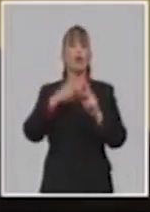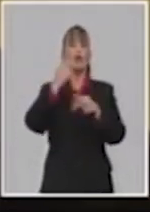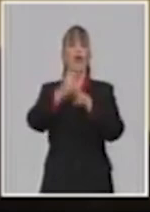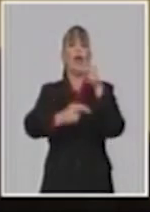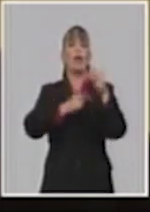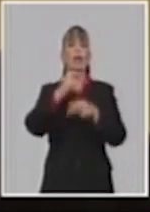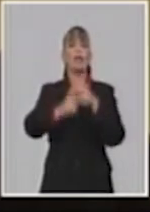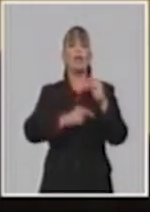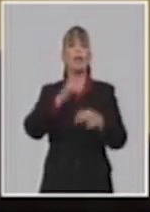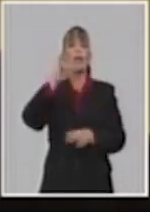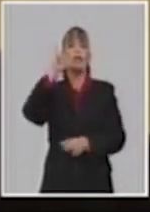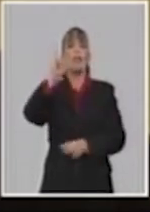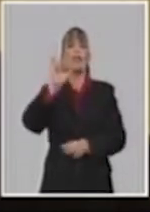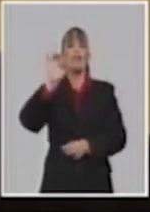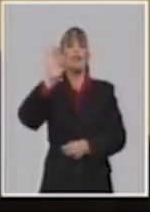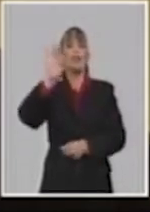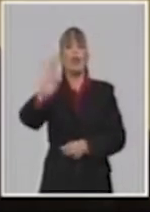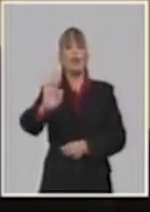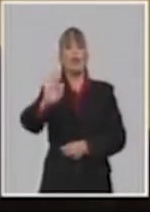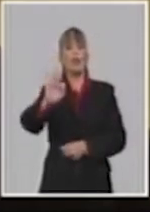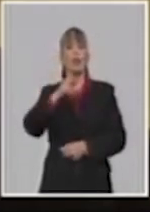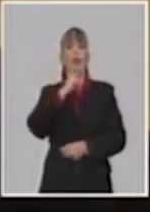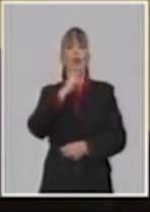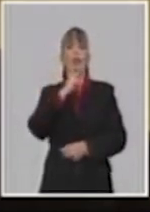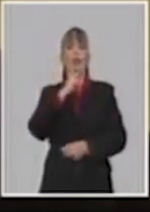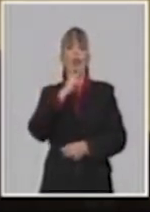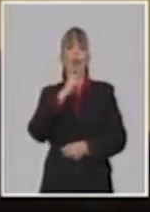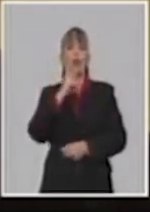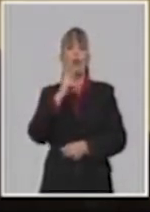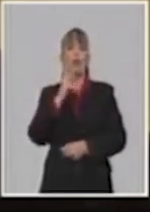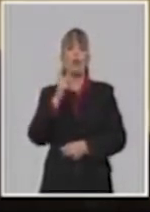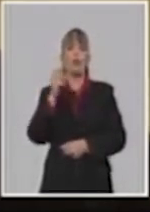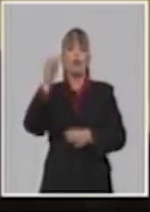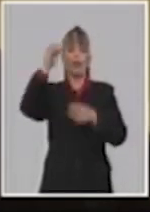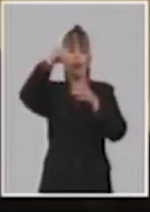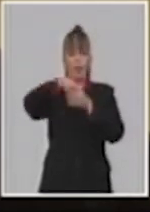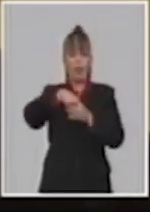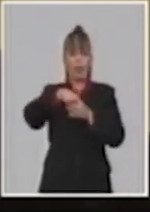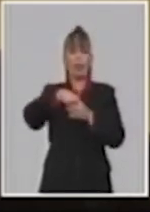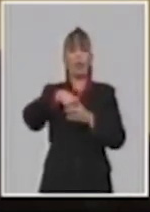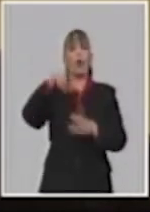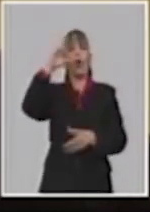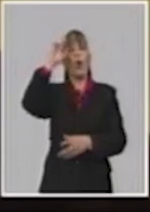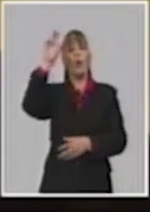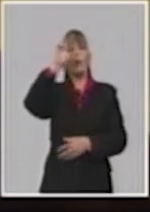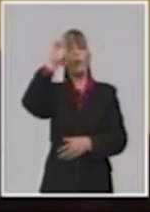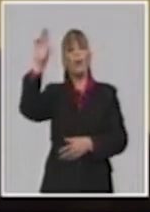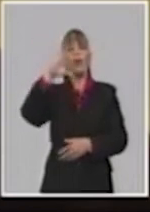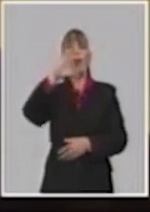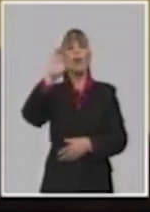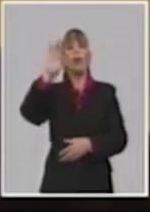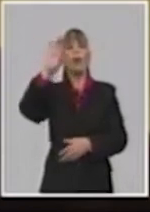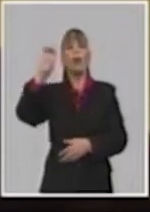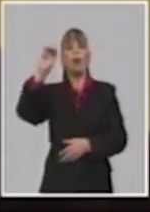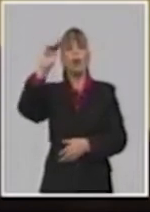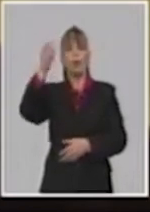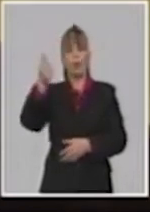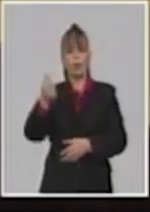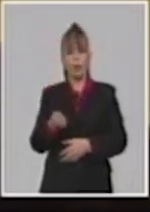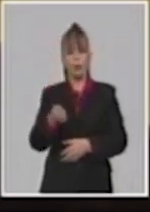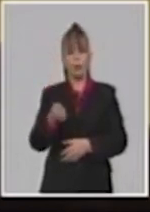realizaron 68 atenciones médicas en el interior del hospital de Crema, ya ese día 27 en el cierre